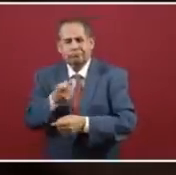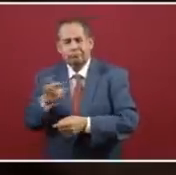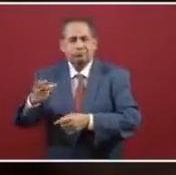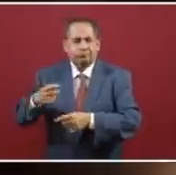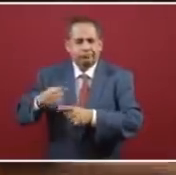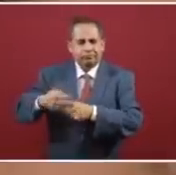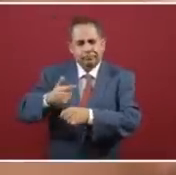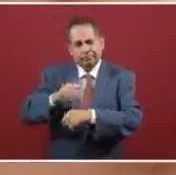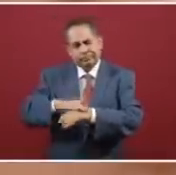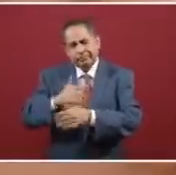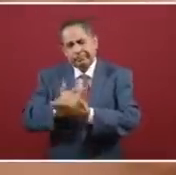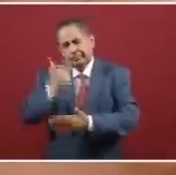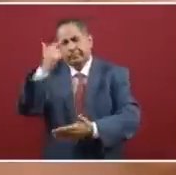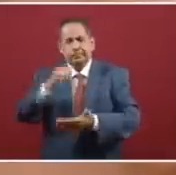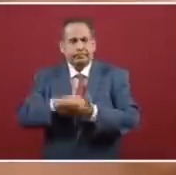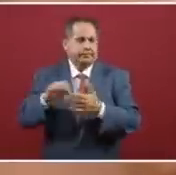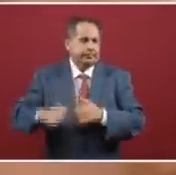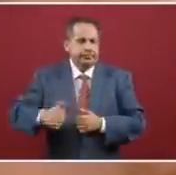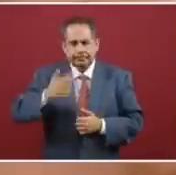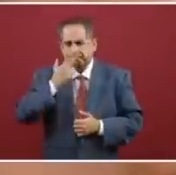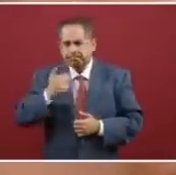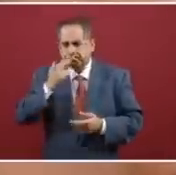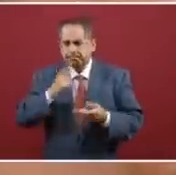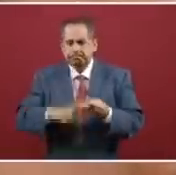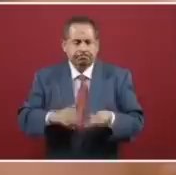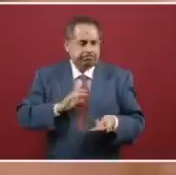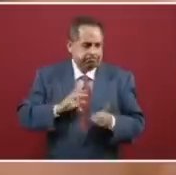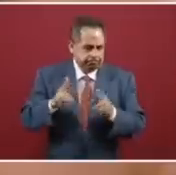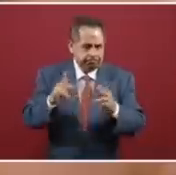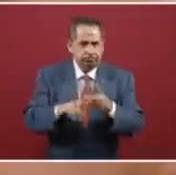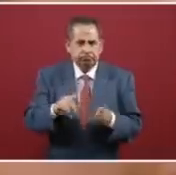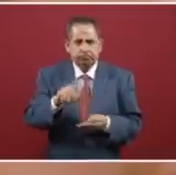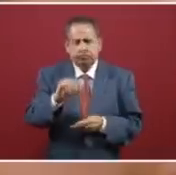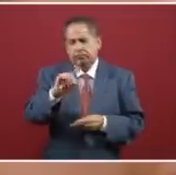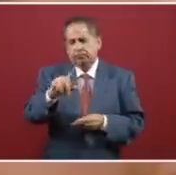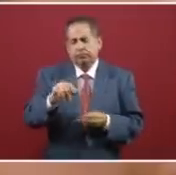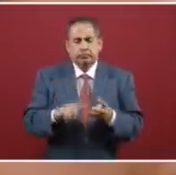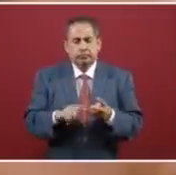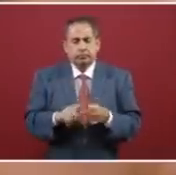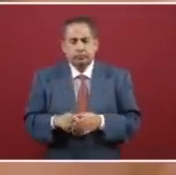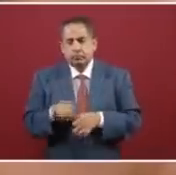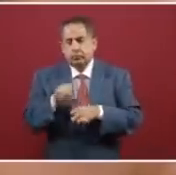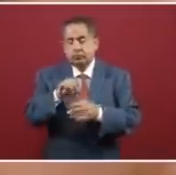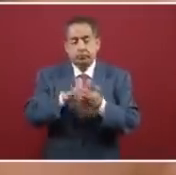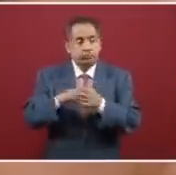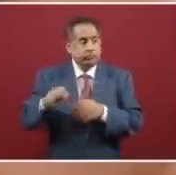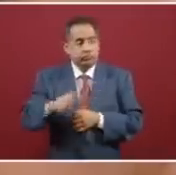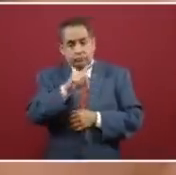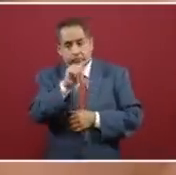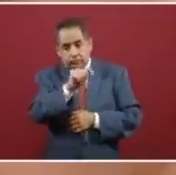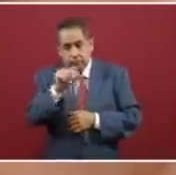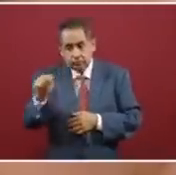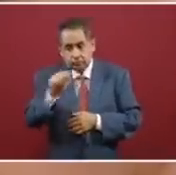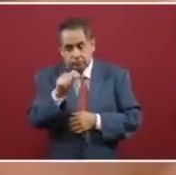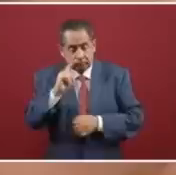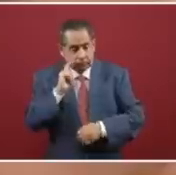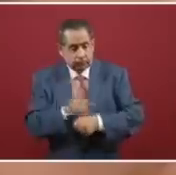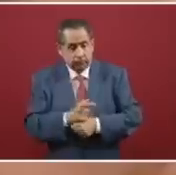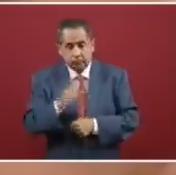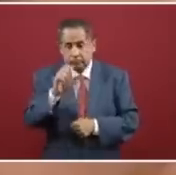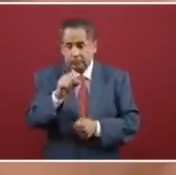más delicadas como diabetes cáncer o sida tan solo en el caso de torreón se detectaron